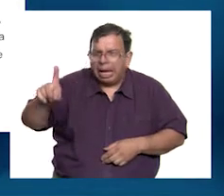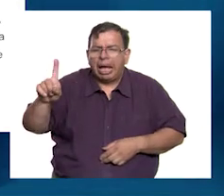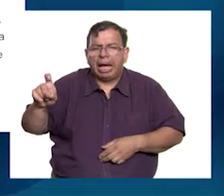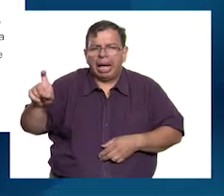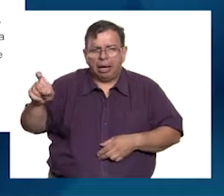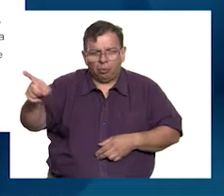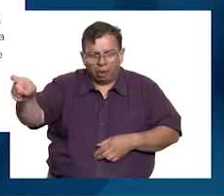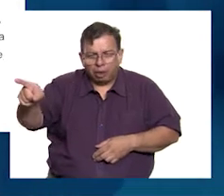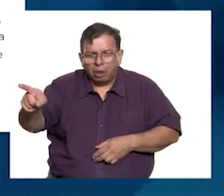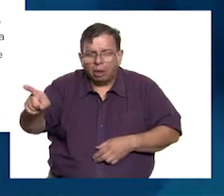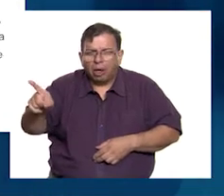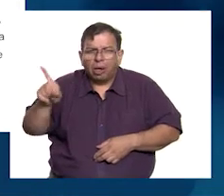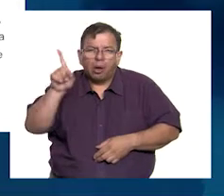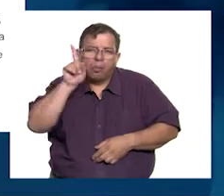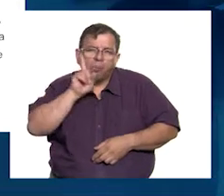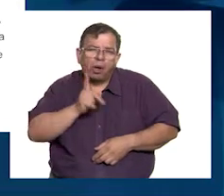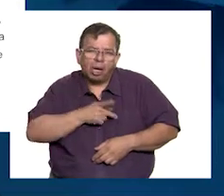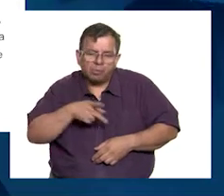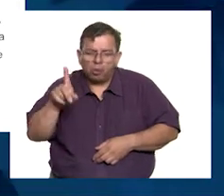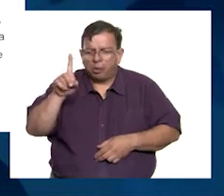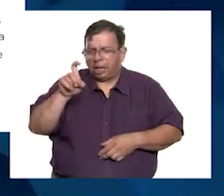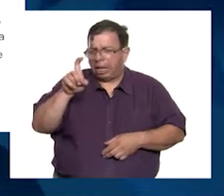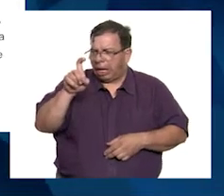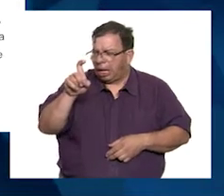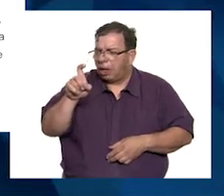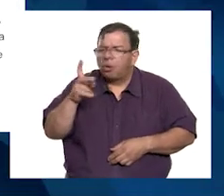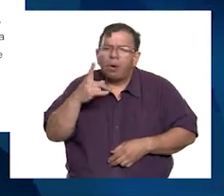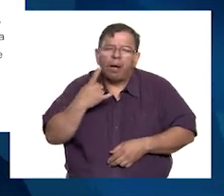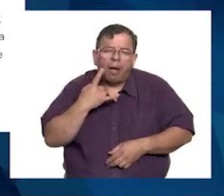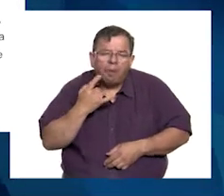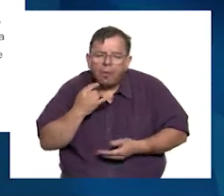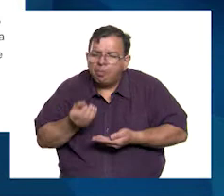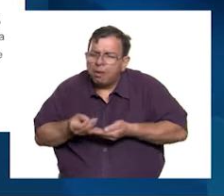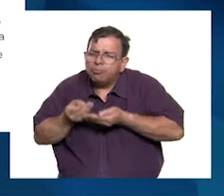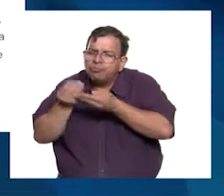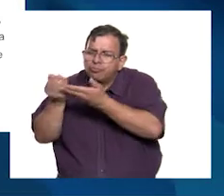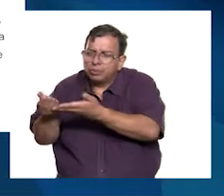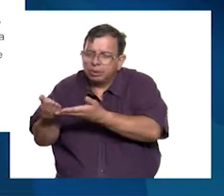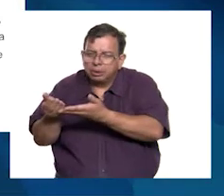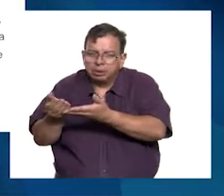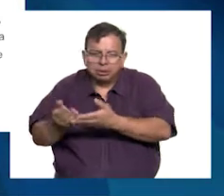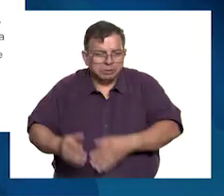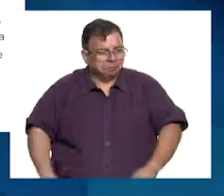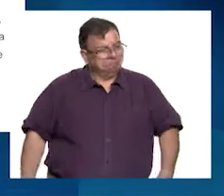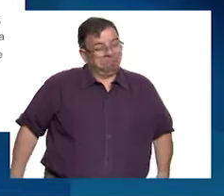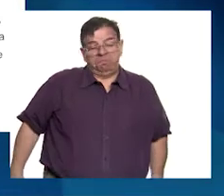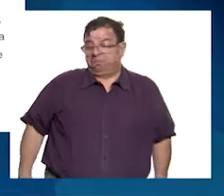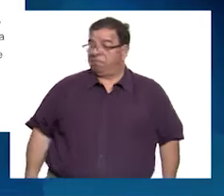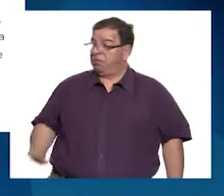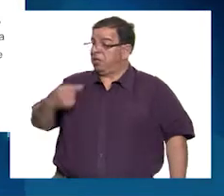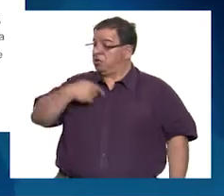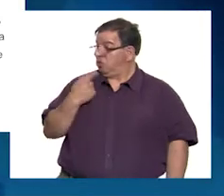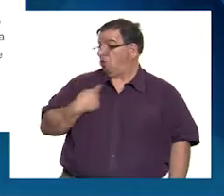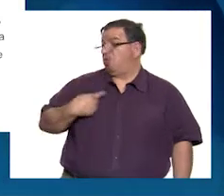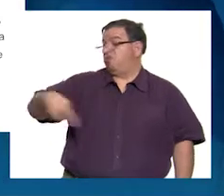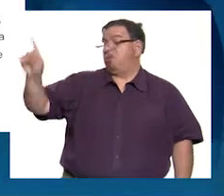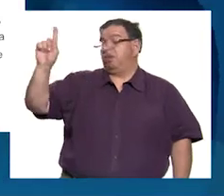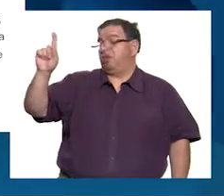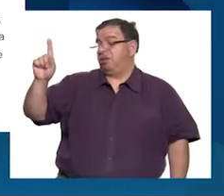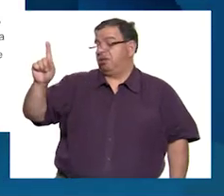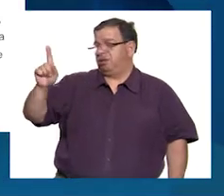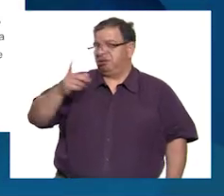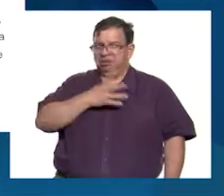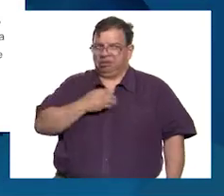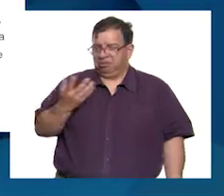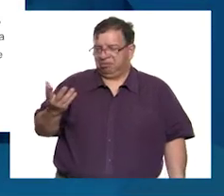fuente, y cuando una pobre mujer os pida agua, dársela amablemente. Lo que faltaba, Ir yo a la fuente, respondió la